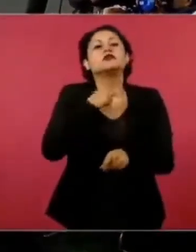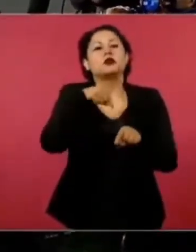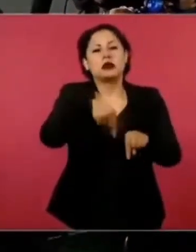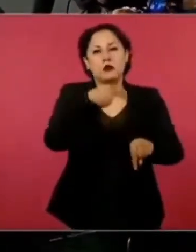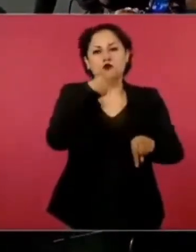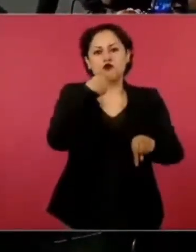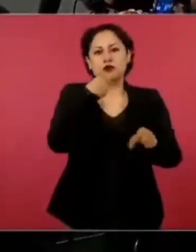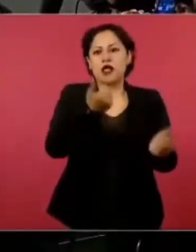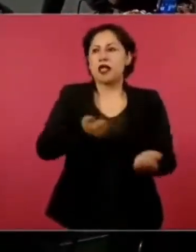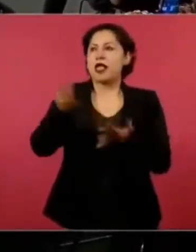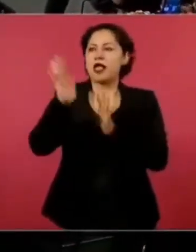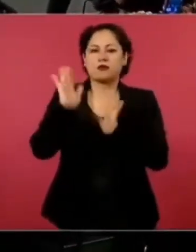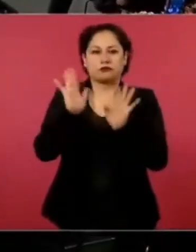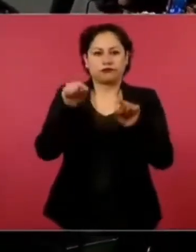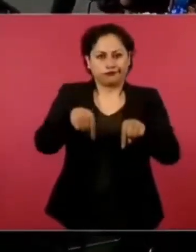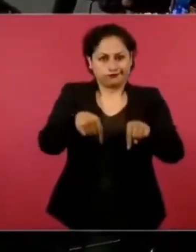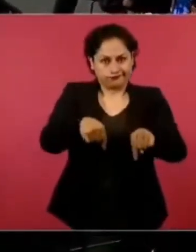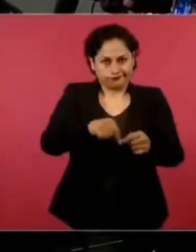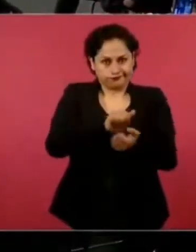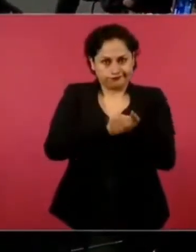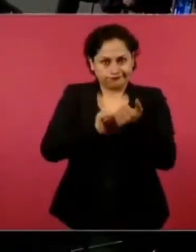sí,